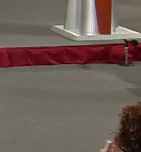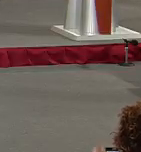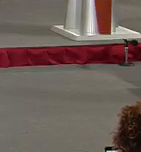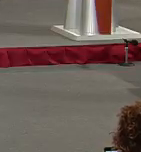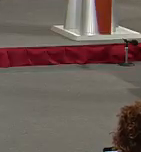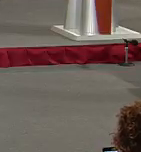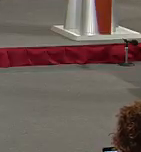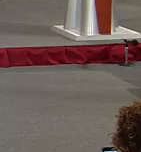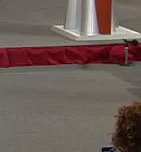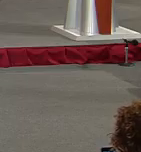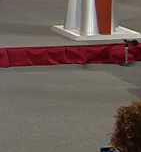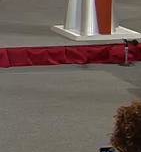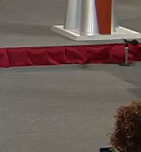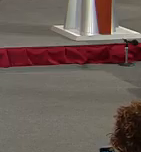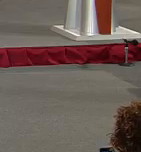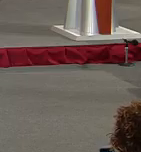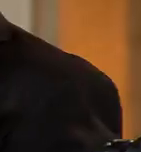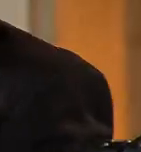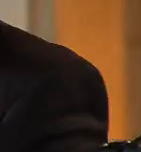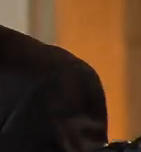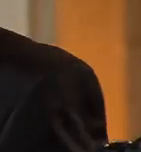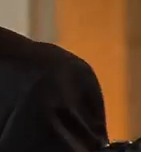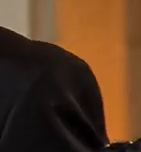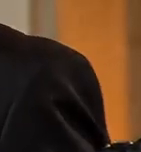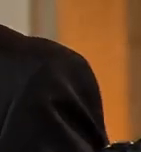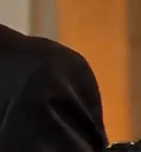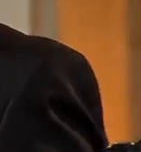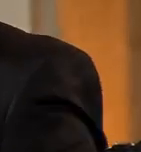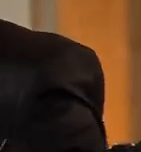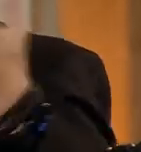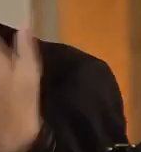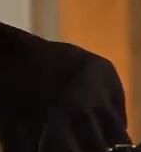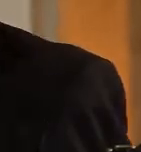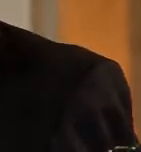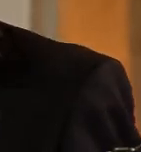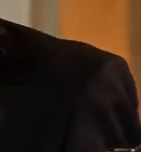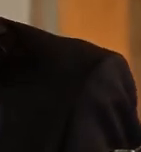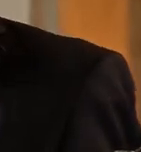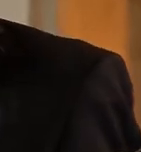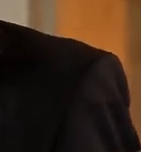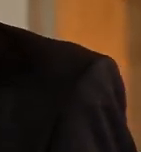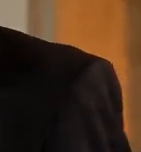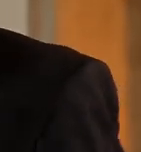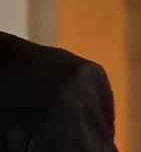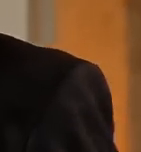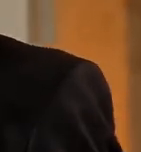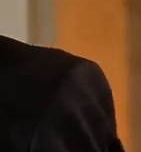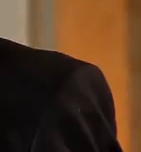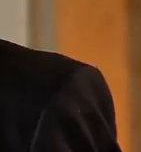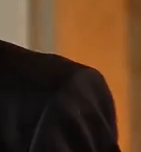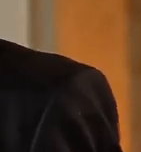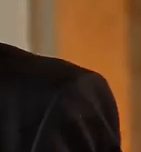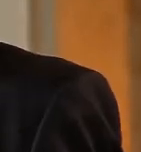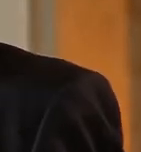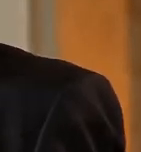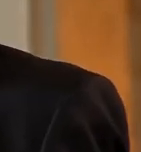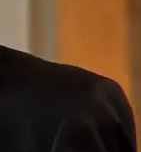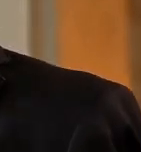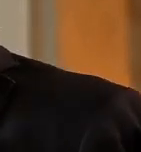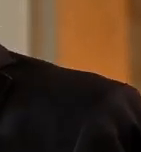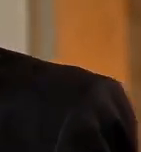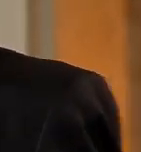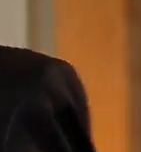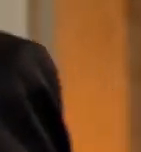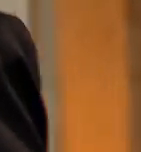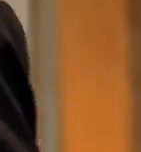Sea mi plegaria el río que va camino a tu pecho,